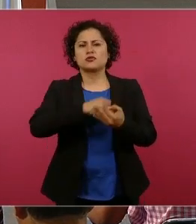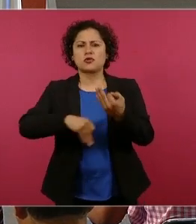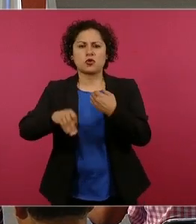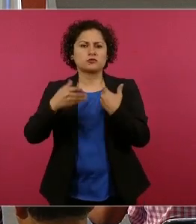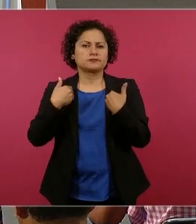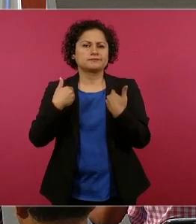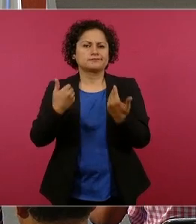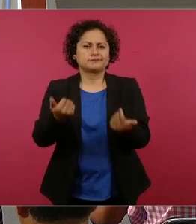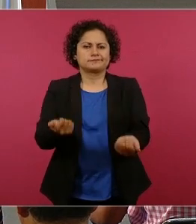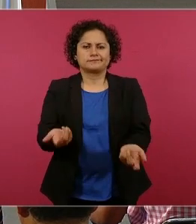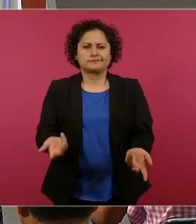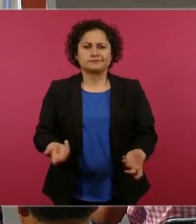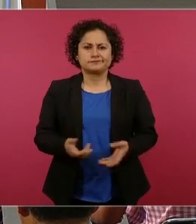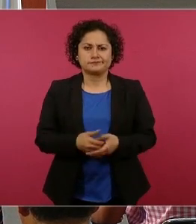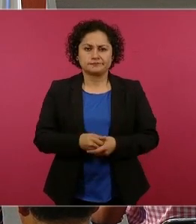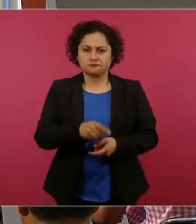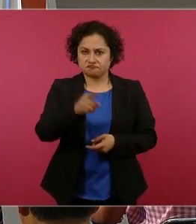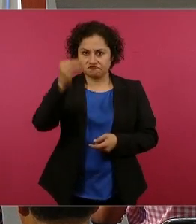no lo olviden,